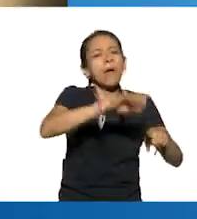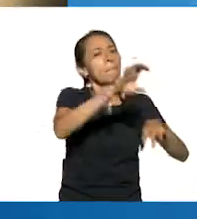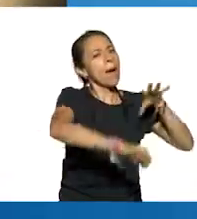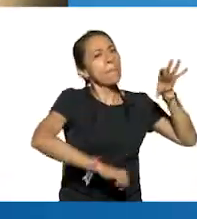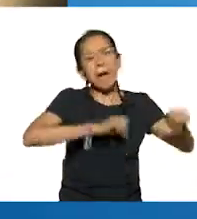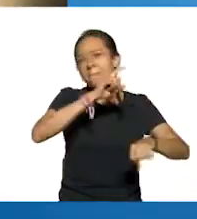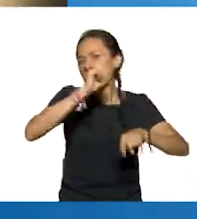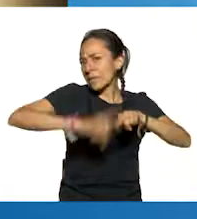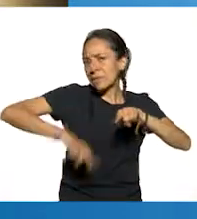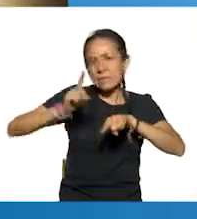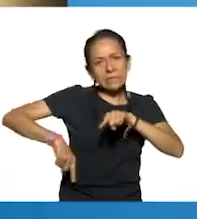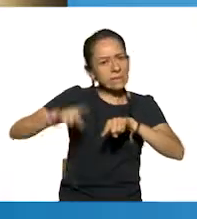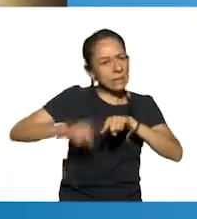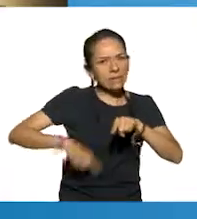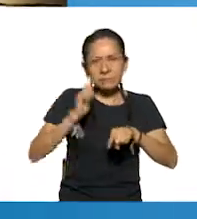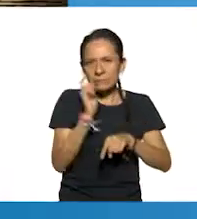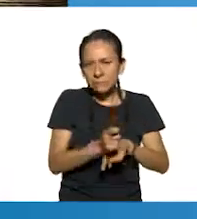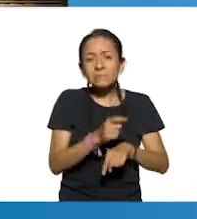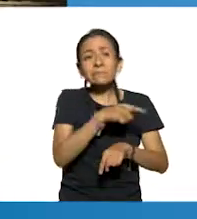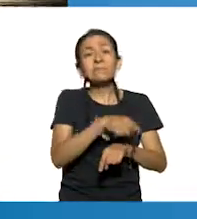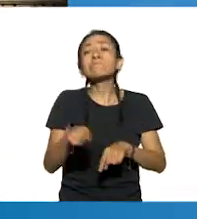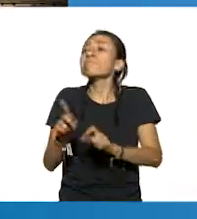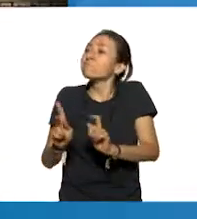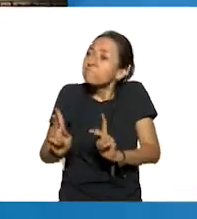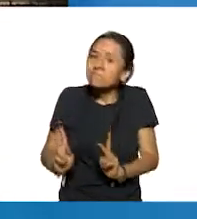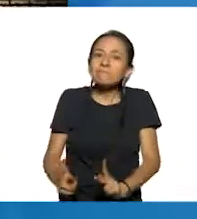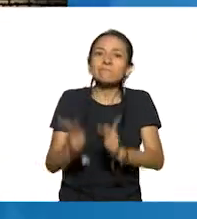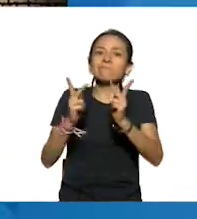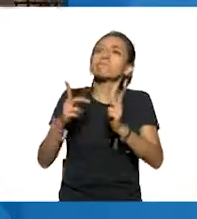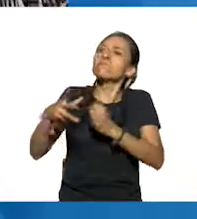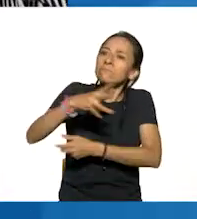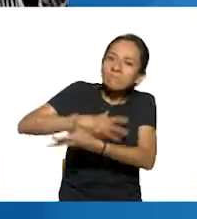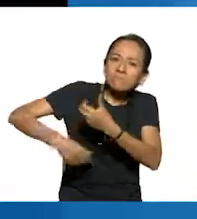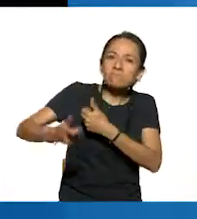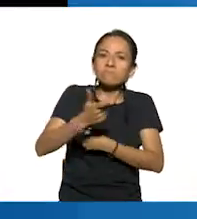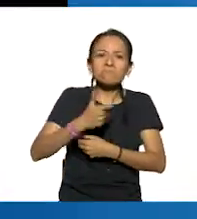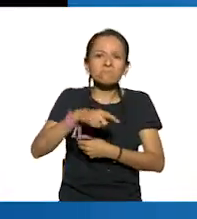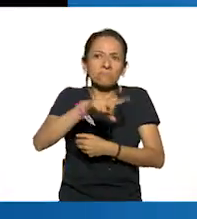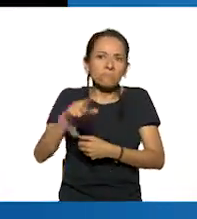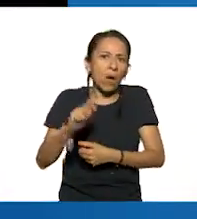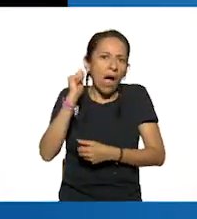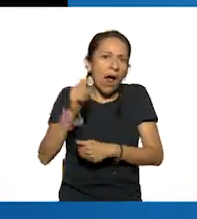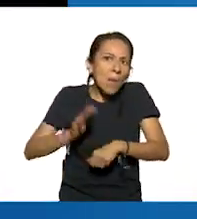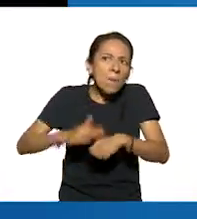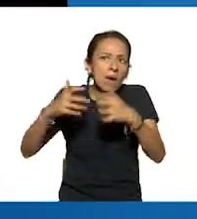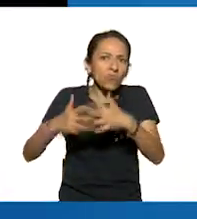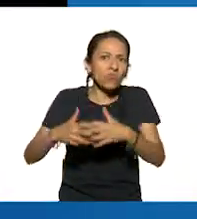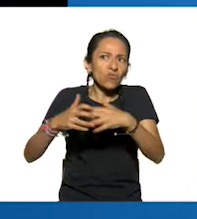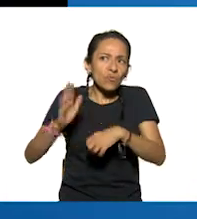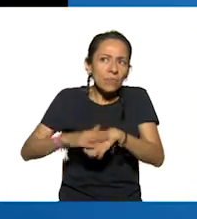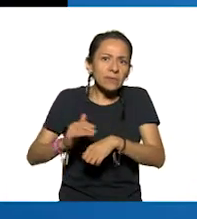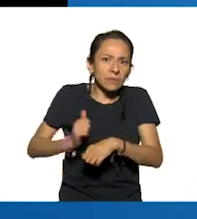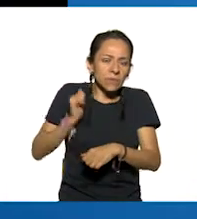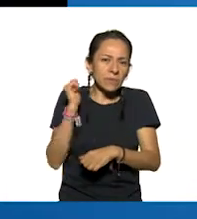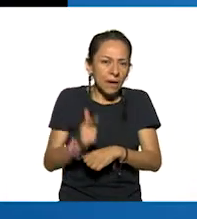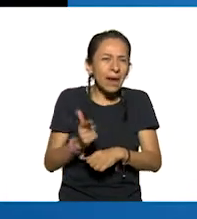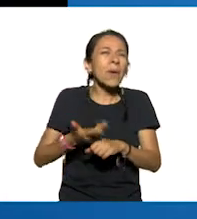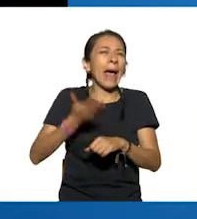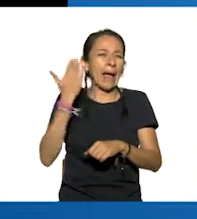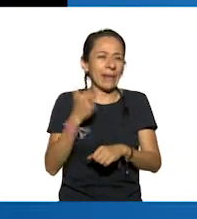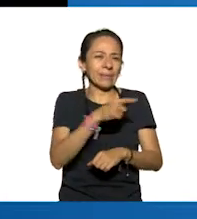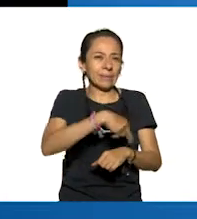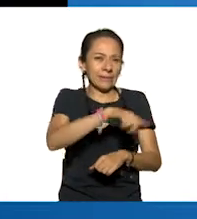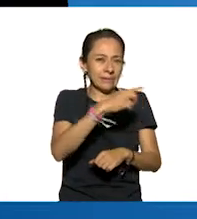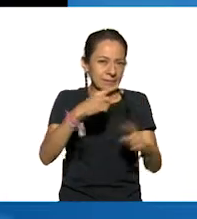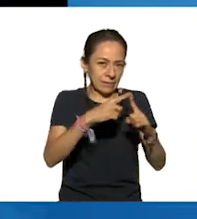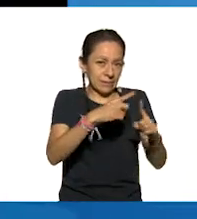se vendieran, que entraran al mercado y que pudieran ser mucho más productivos. Uno de los términos que se utilizaban en la época para referirse a los bienes de la Iglesia